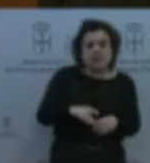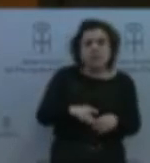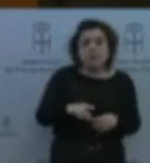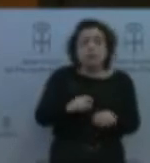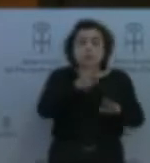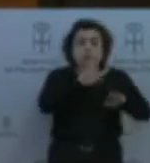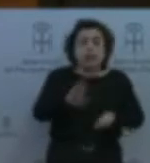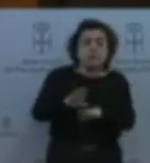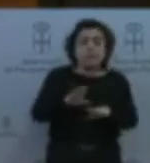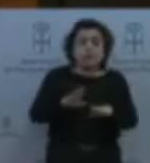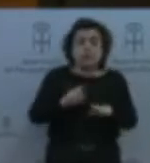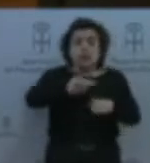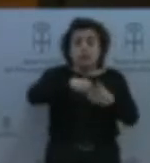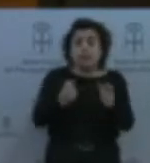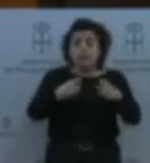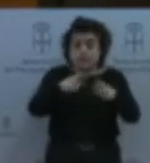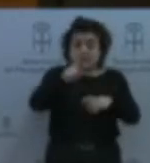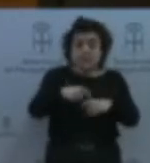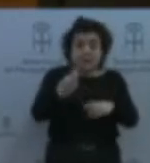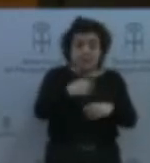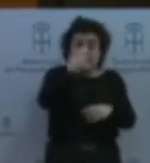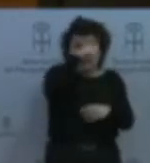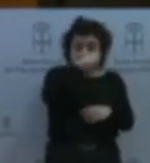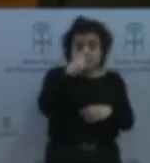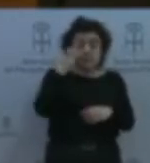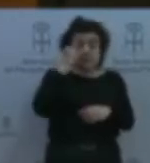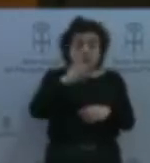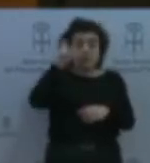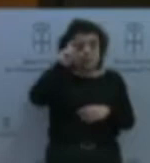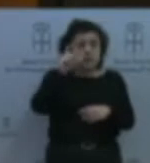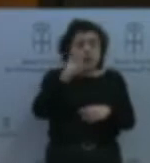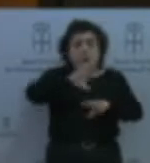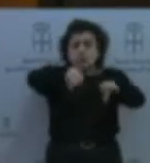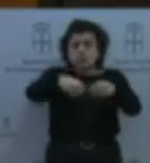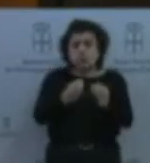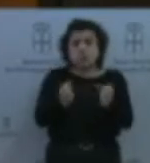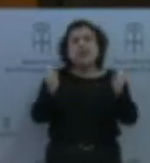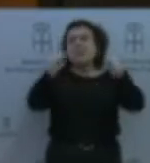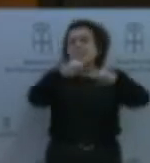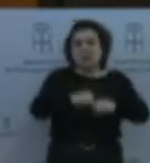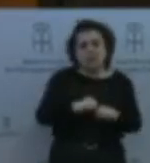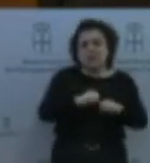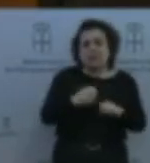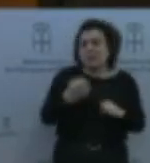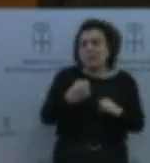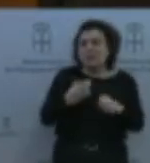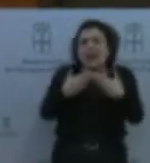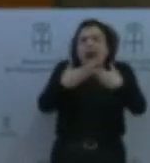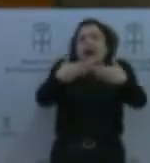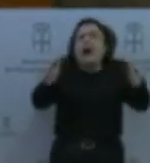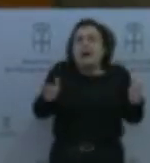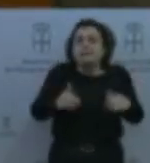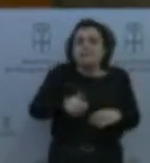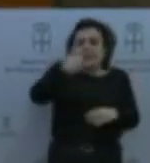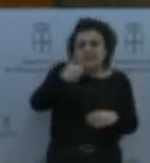Asturias, ya estamos de acuerdo en que nos corresponde ampliar los derechos de la ciudadanía. Parece que también vamos a poder